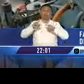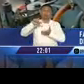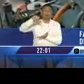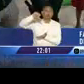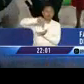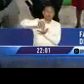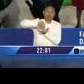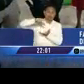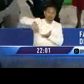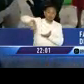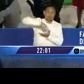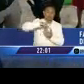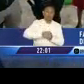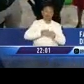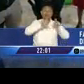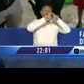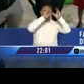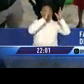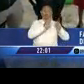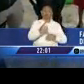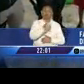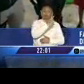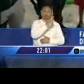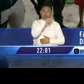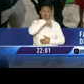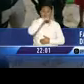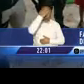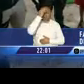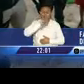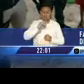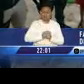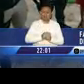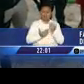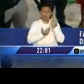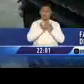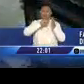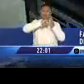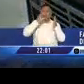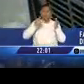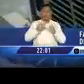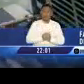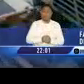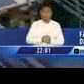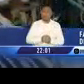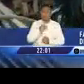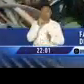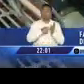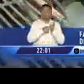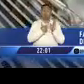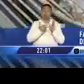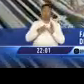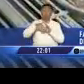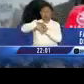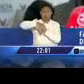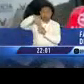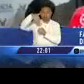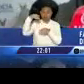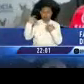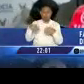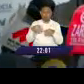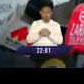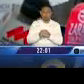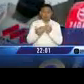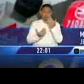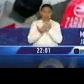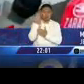país. Los empresarios de la falsificación contaban con herramientas sofisticadas, entre ellas impresoras de alta gama. La